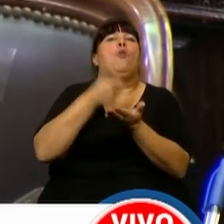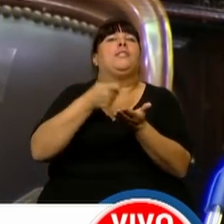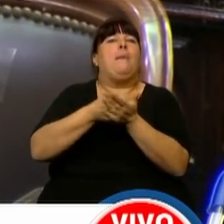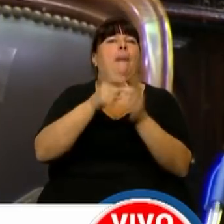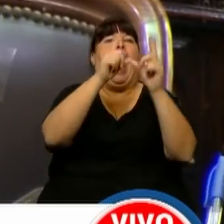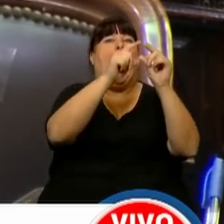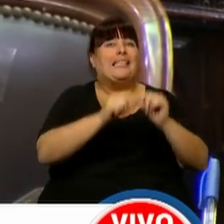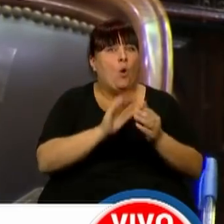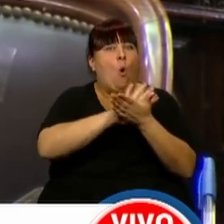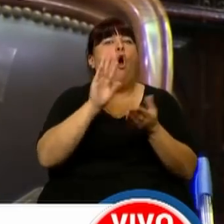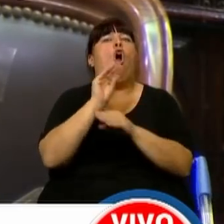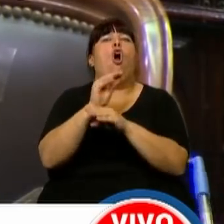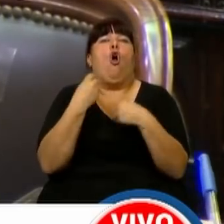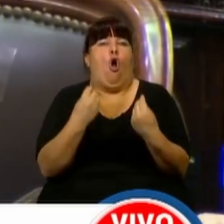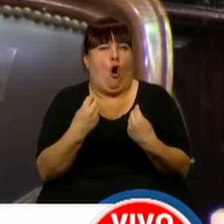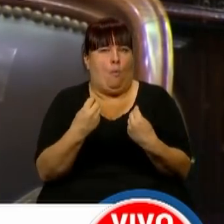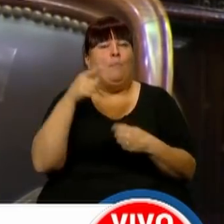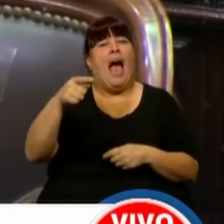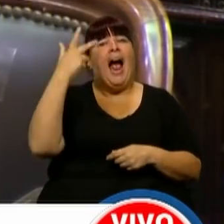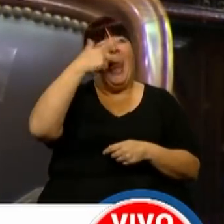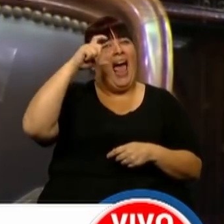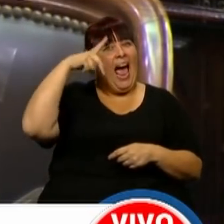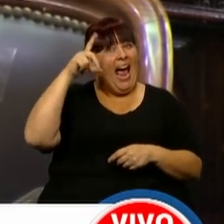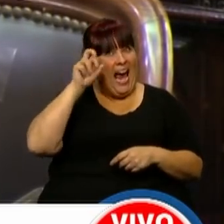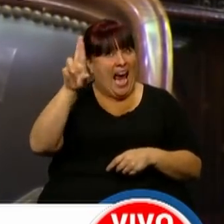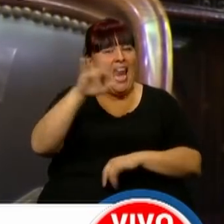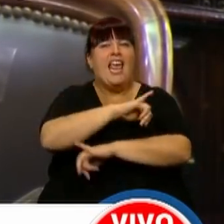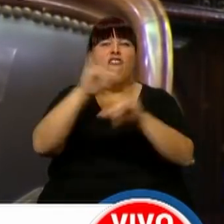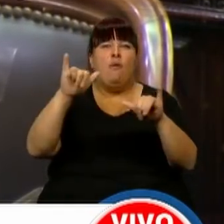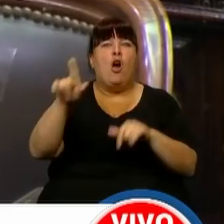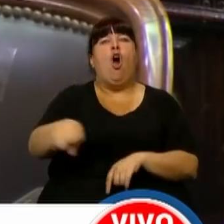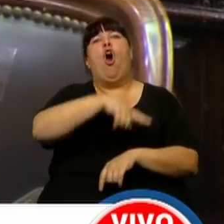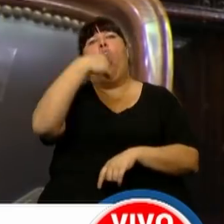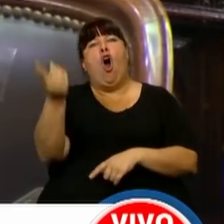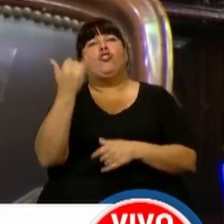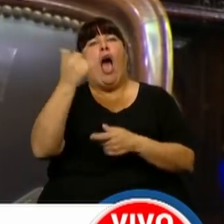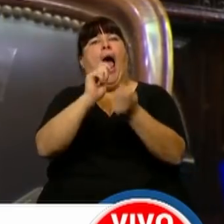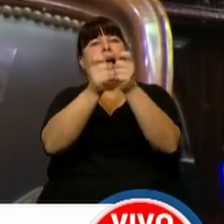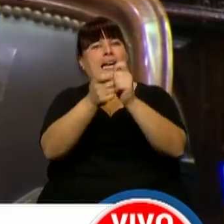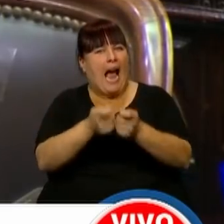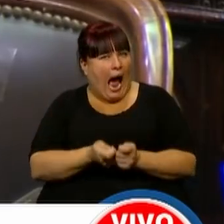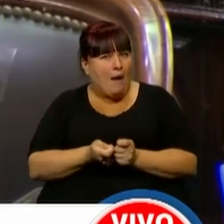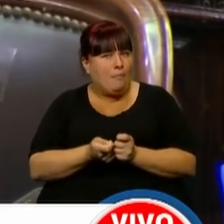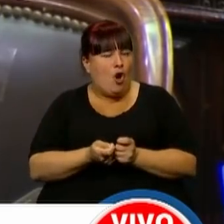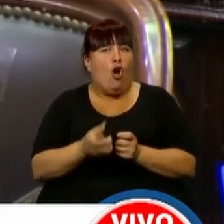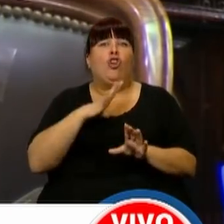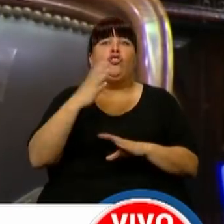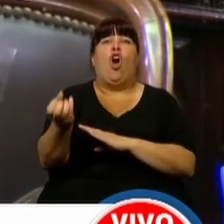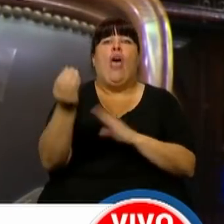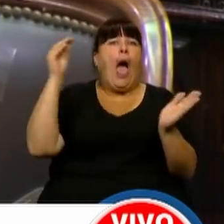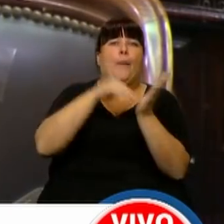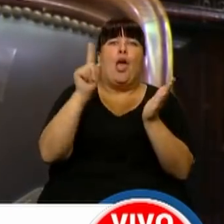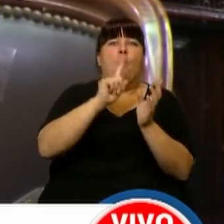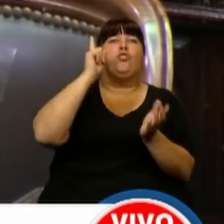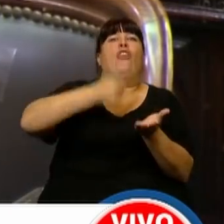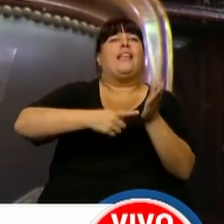esos artículos nuevos. Y ahora el señor Heller está informando que hay otra serie de modificaciones que ni siquiera llegaron a meterlas